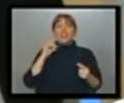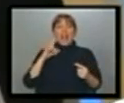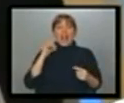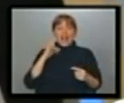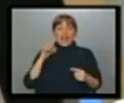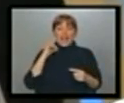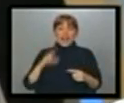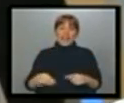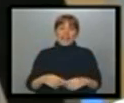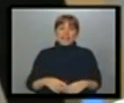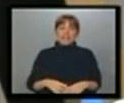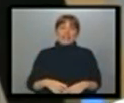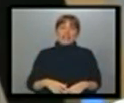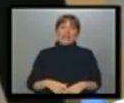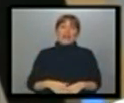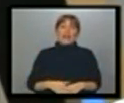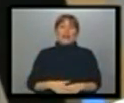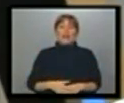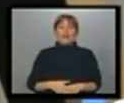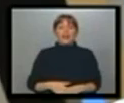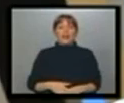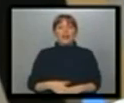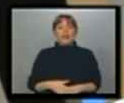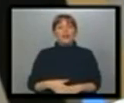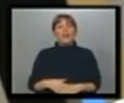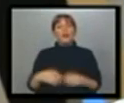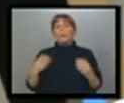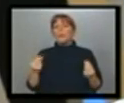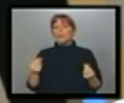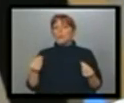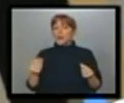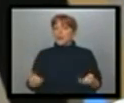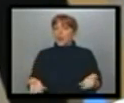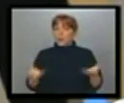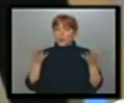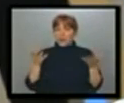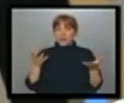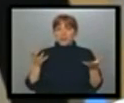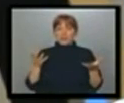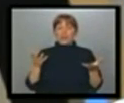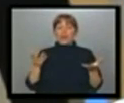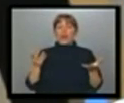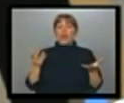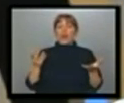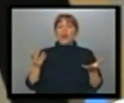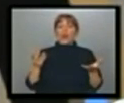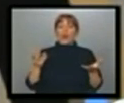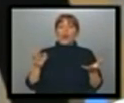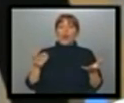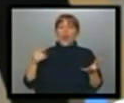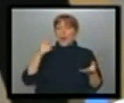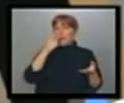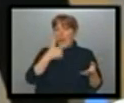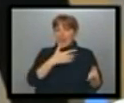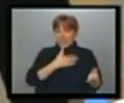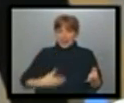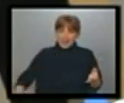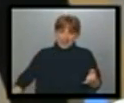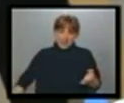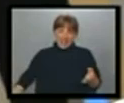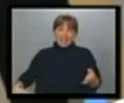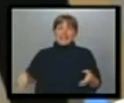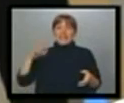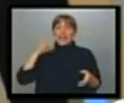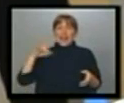compartir información con Mariano acerca de cuánto aumentó desde que Macri es presidente la leche en la góndola y cuánto recibió el